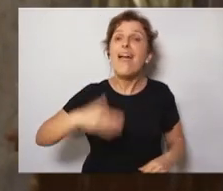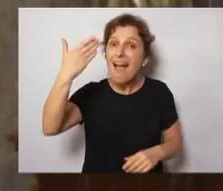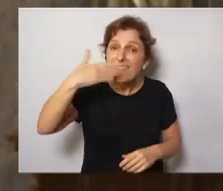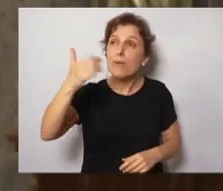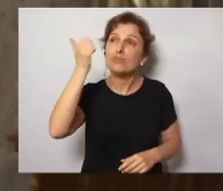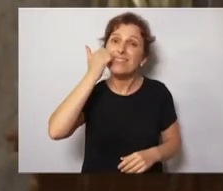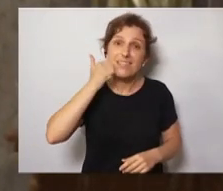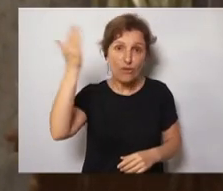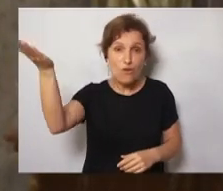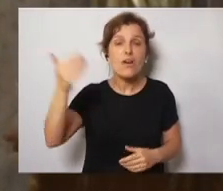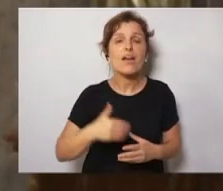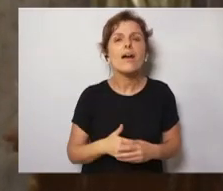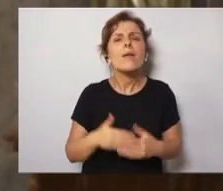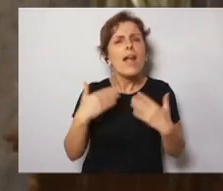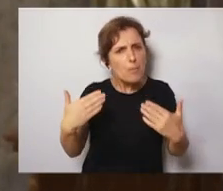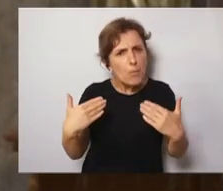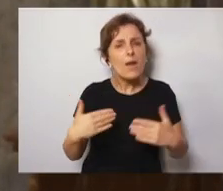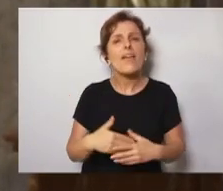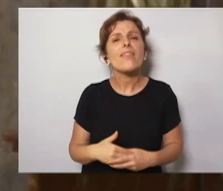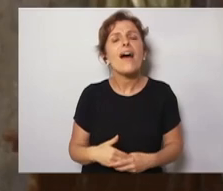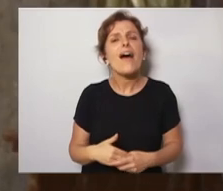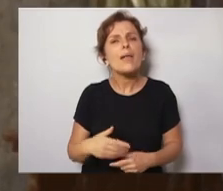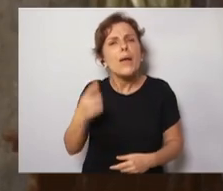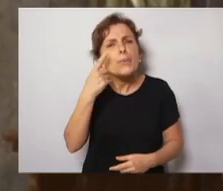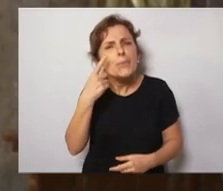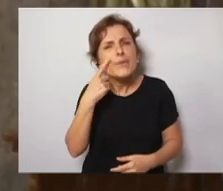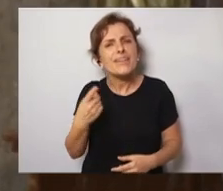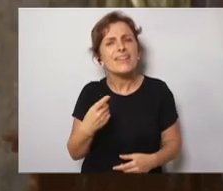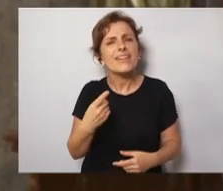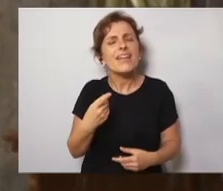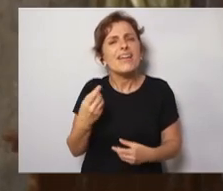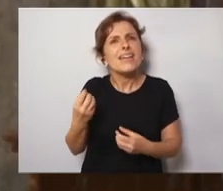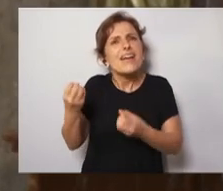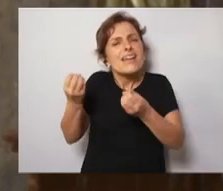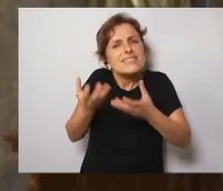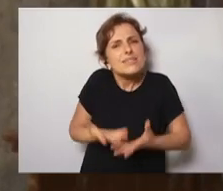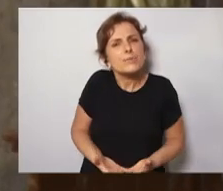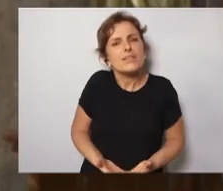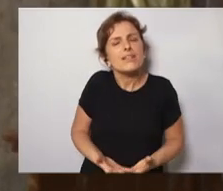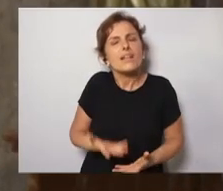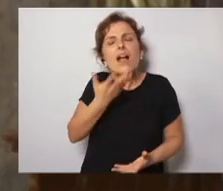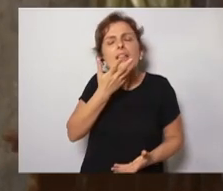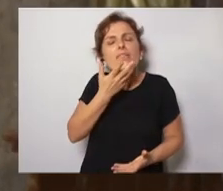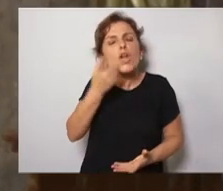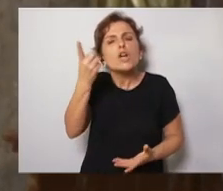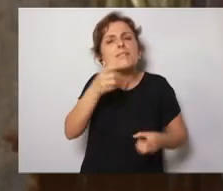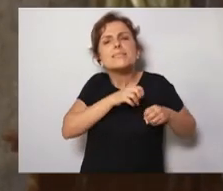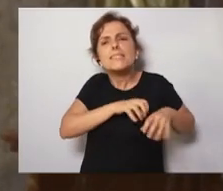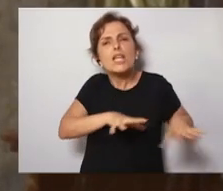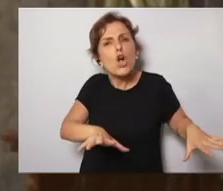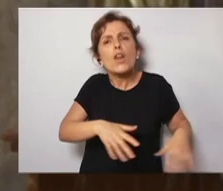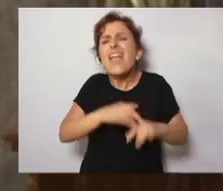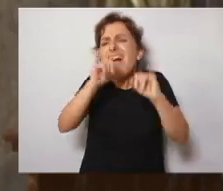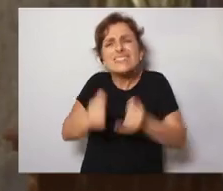escuchando la llamada de la iglesia a vivir en la misericordia estemos siempre dispuestos a hacer lo que jesús